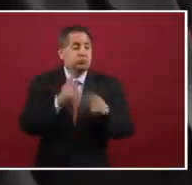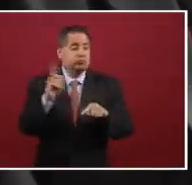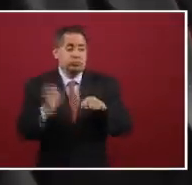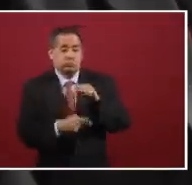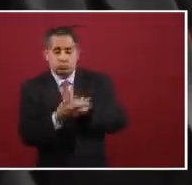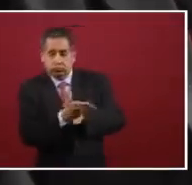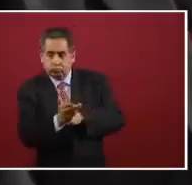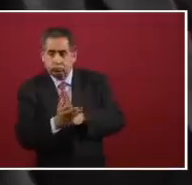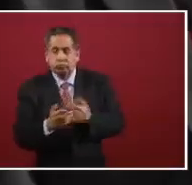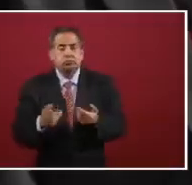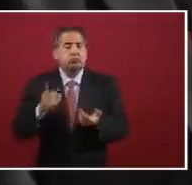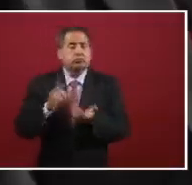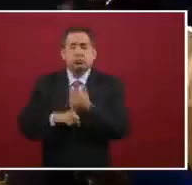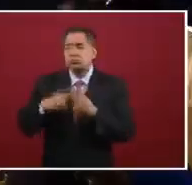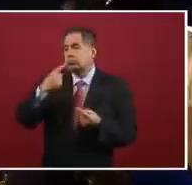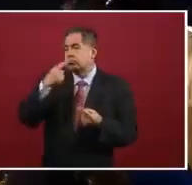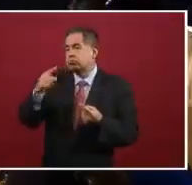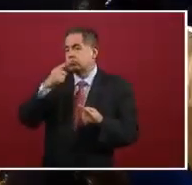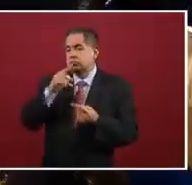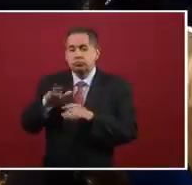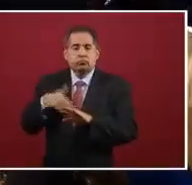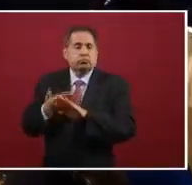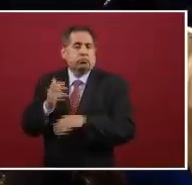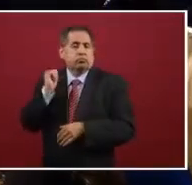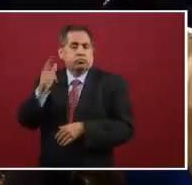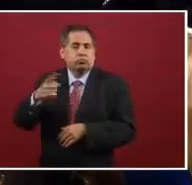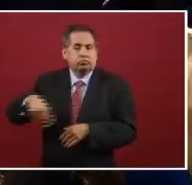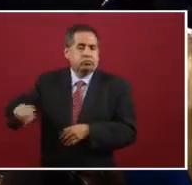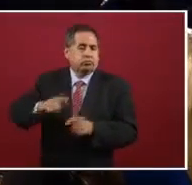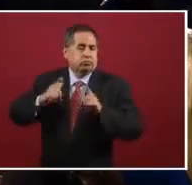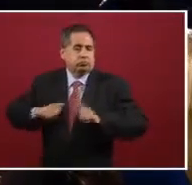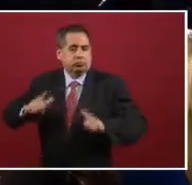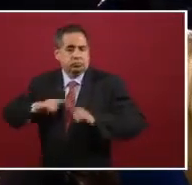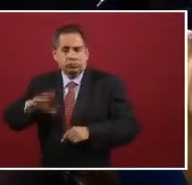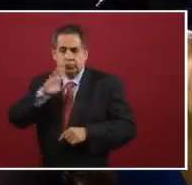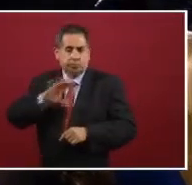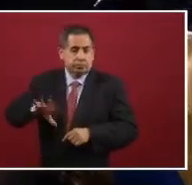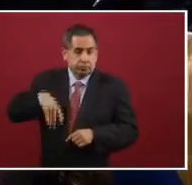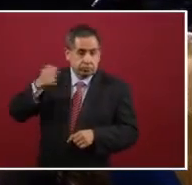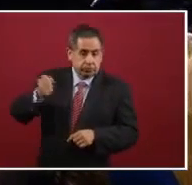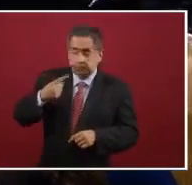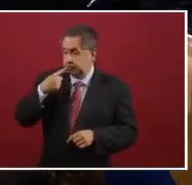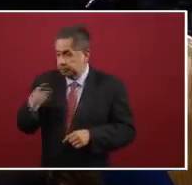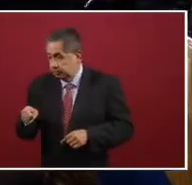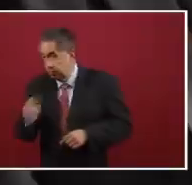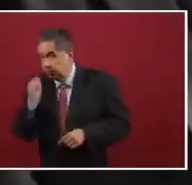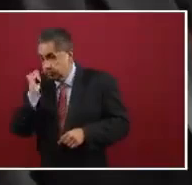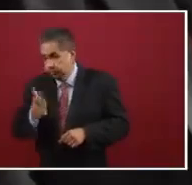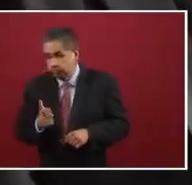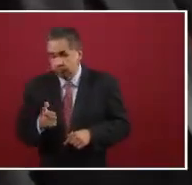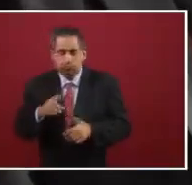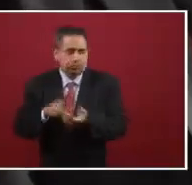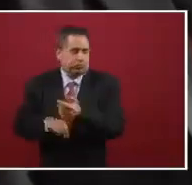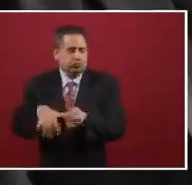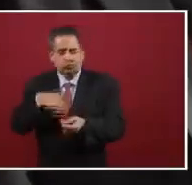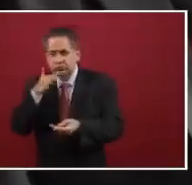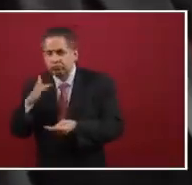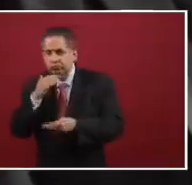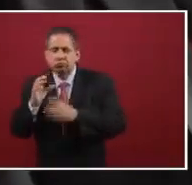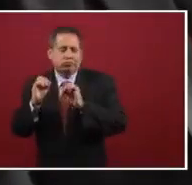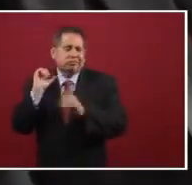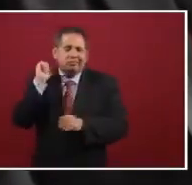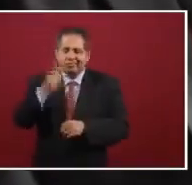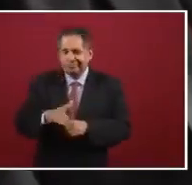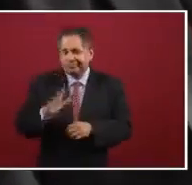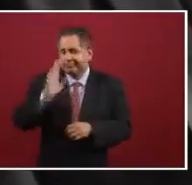Y si hay denuncias presentadas contra algunos de los elementos, algunos de los agentes, para por corruptelas o por anomalías que